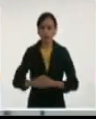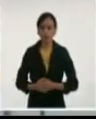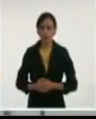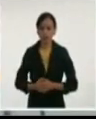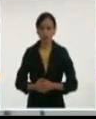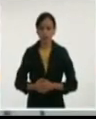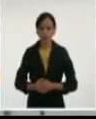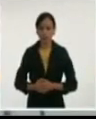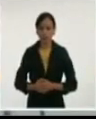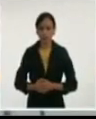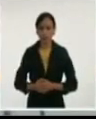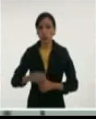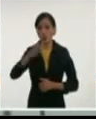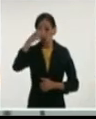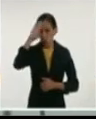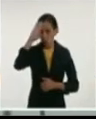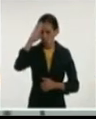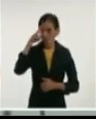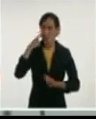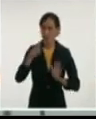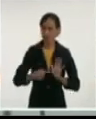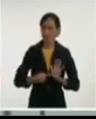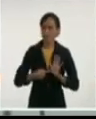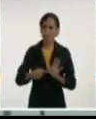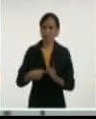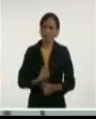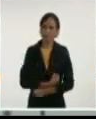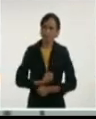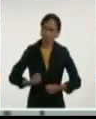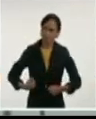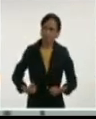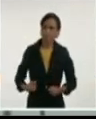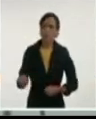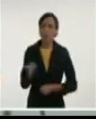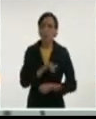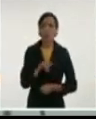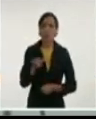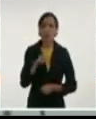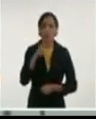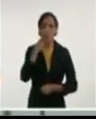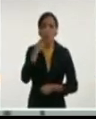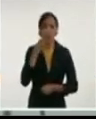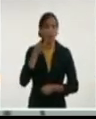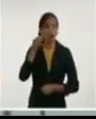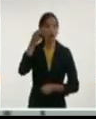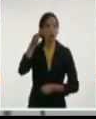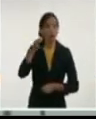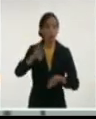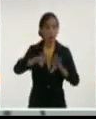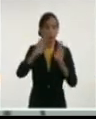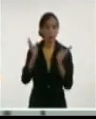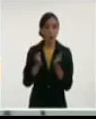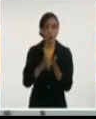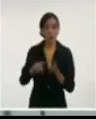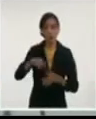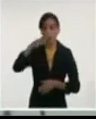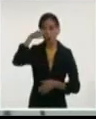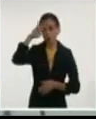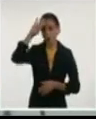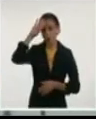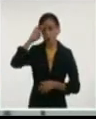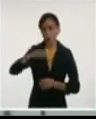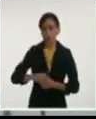siendo ejemplo de resistencia, esperanza para nuestro continente y futuro para el mundo. Por eso,